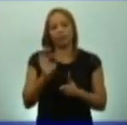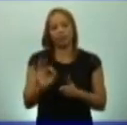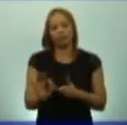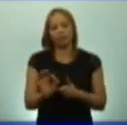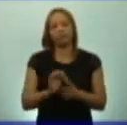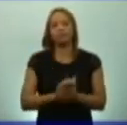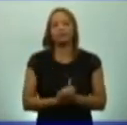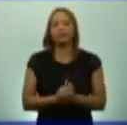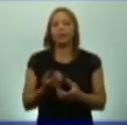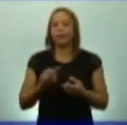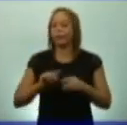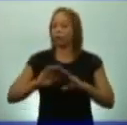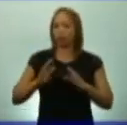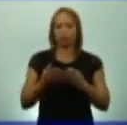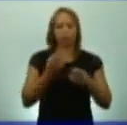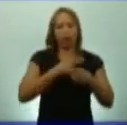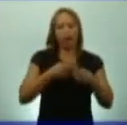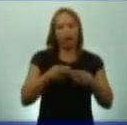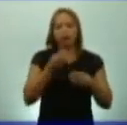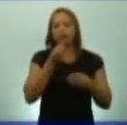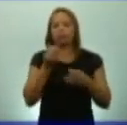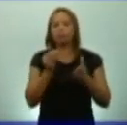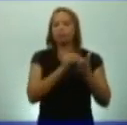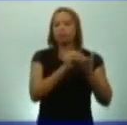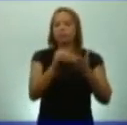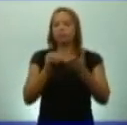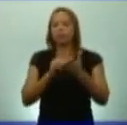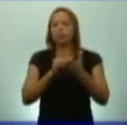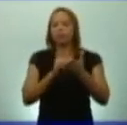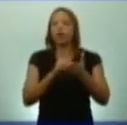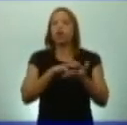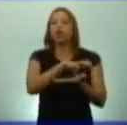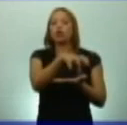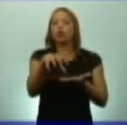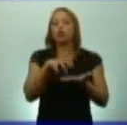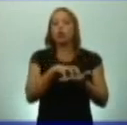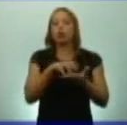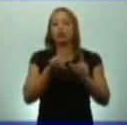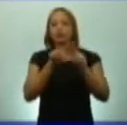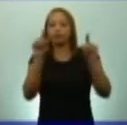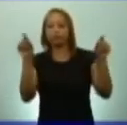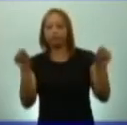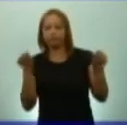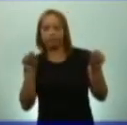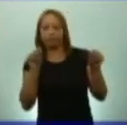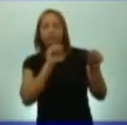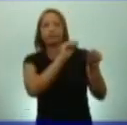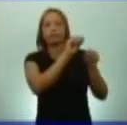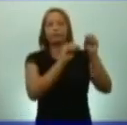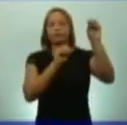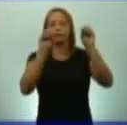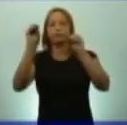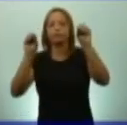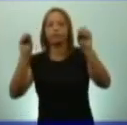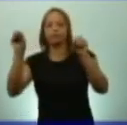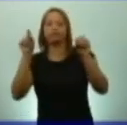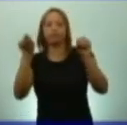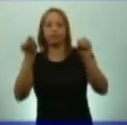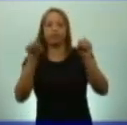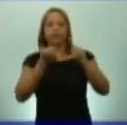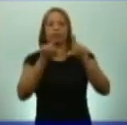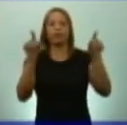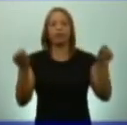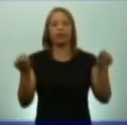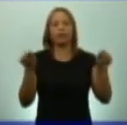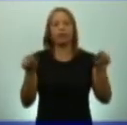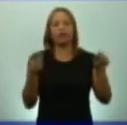Pero estos hechos también deben ubicarse en el lugar donde ocurrieron. ¿Dónde? En tu mapa. Te ejemplificamos